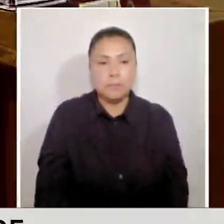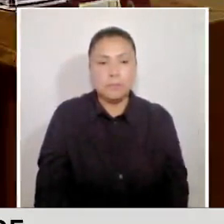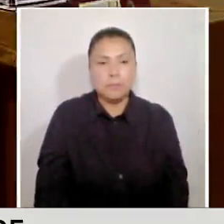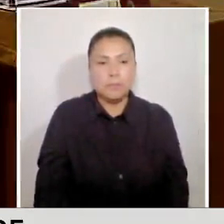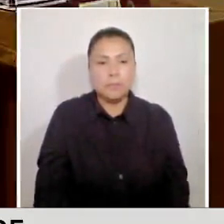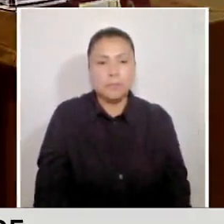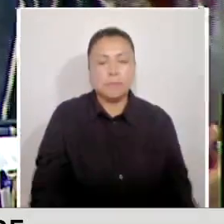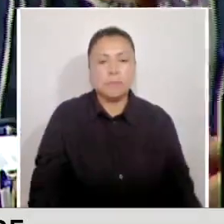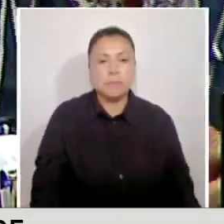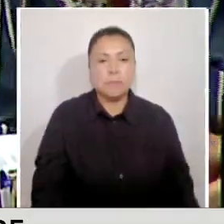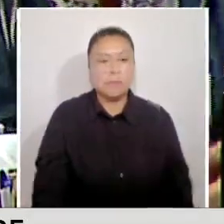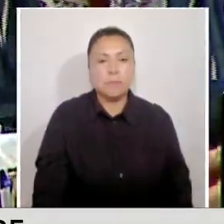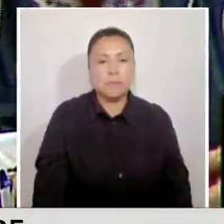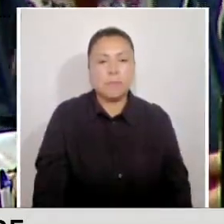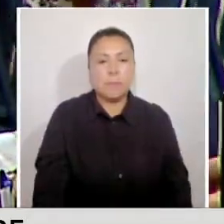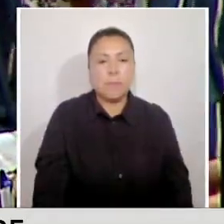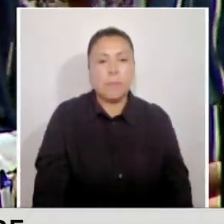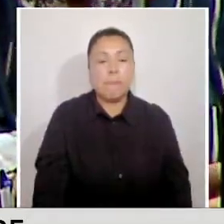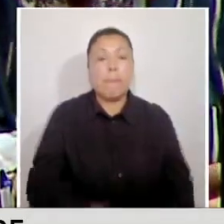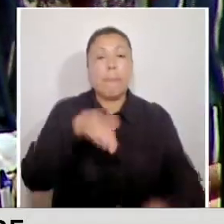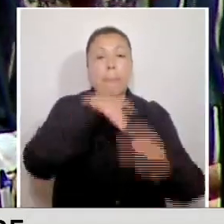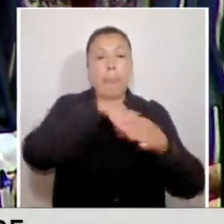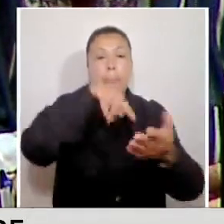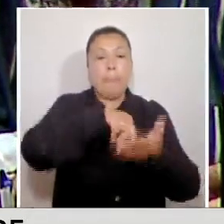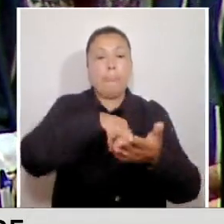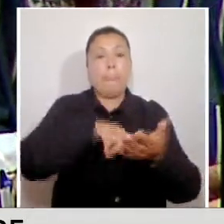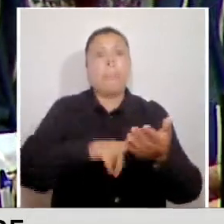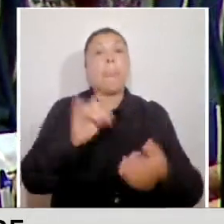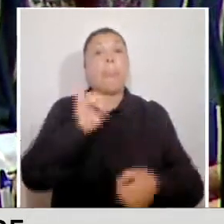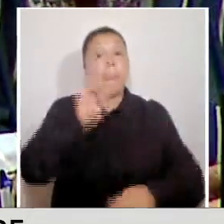gracias en votación la admisibilidad